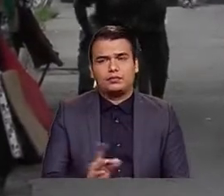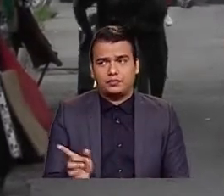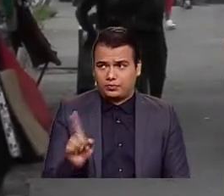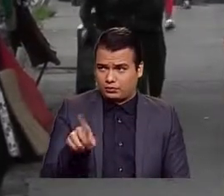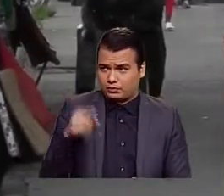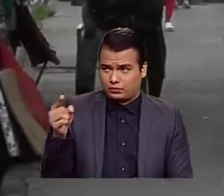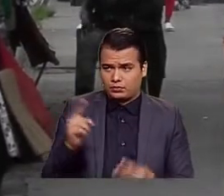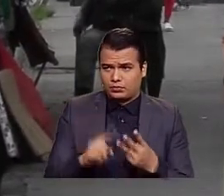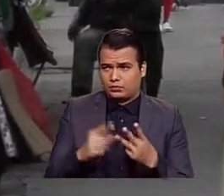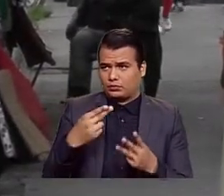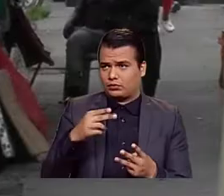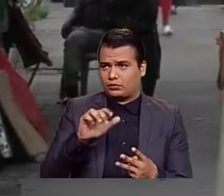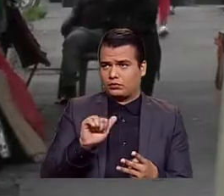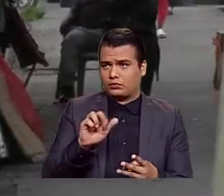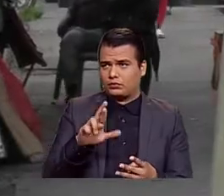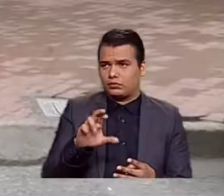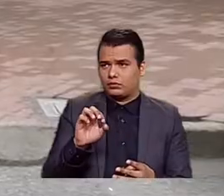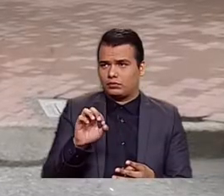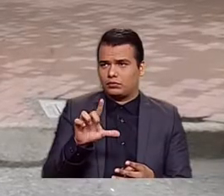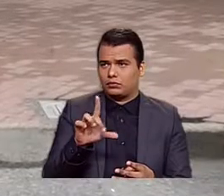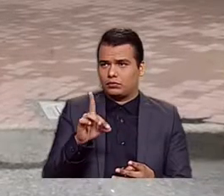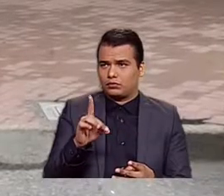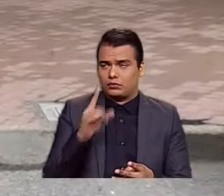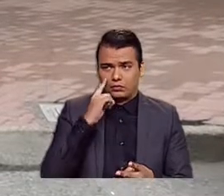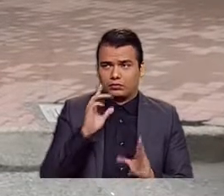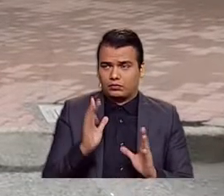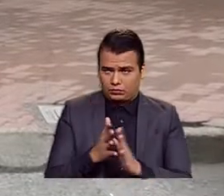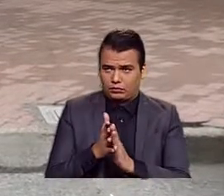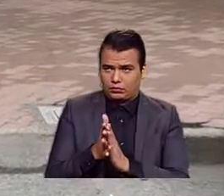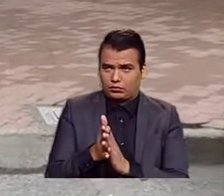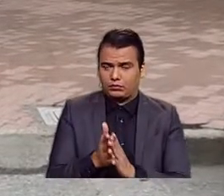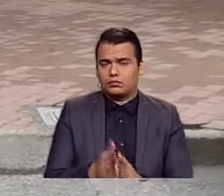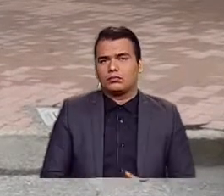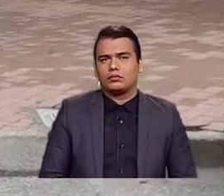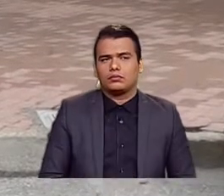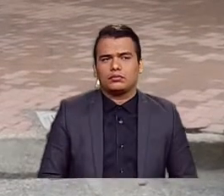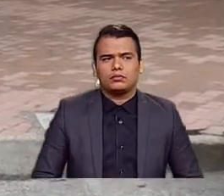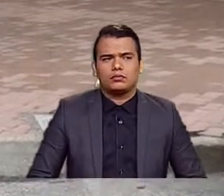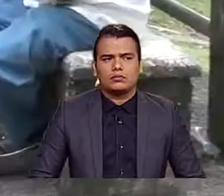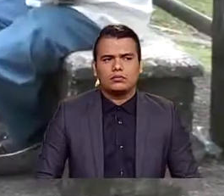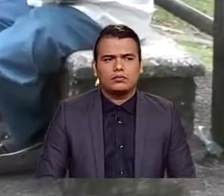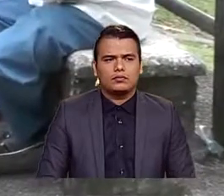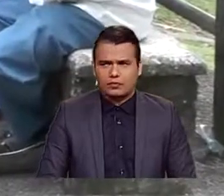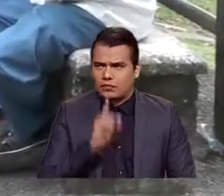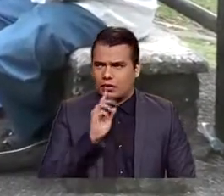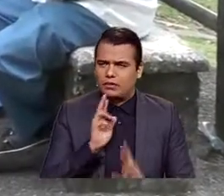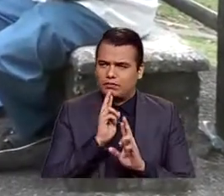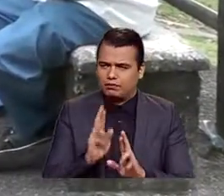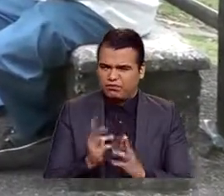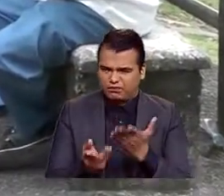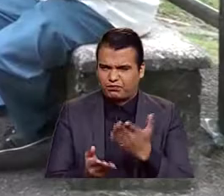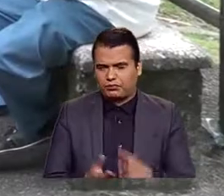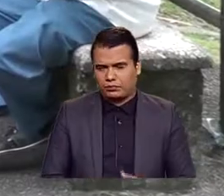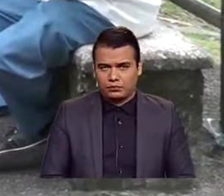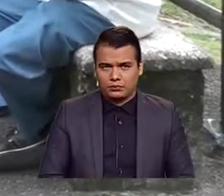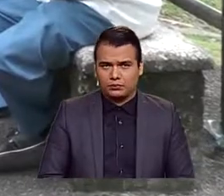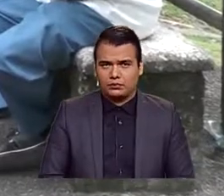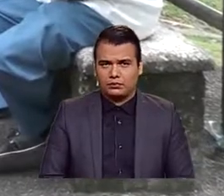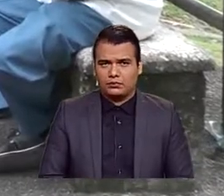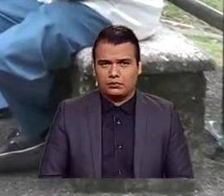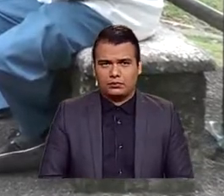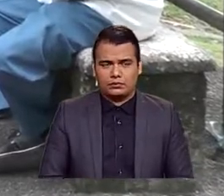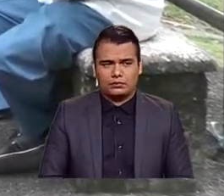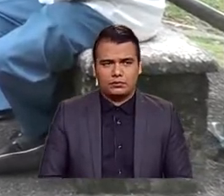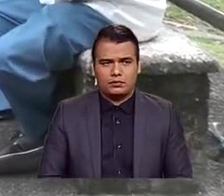Mosquera, seguimos obviamente, lo hemos dicho, con las altas, con los índices altos, lo que tiene que ver con desempleo. ¿Su propuesta cuál es? Claro que